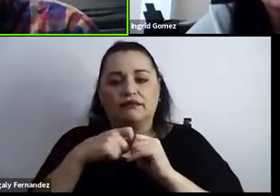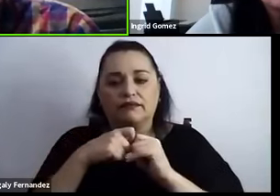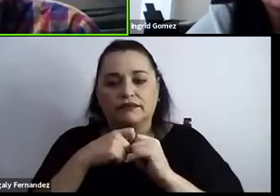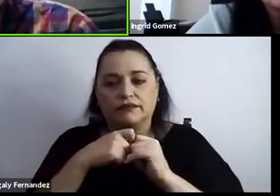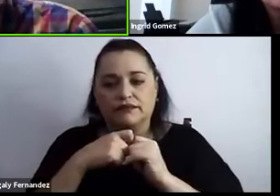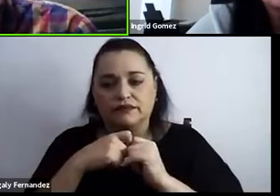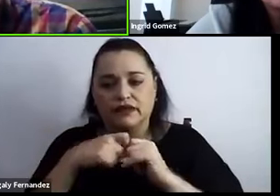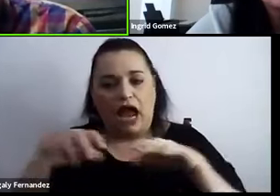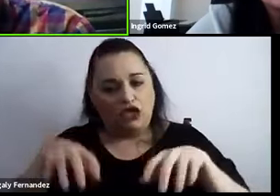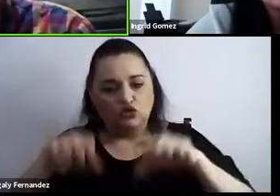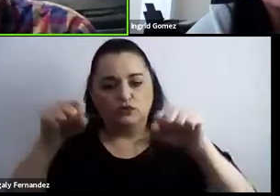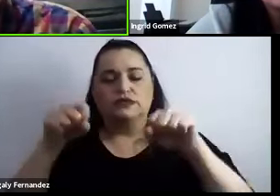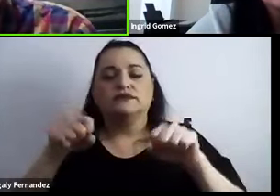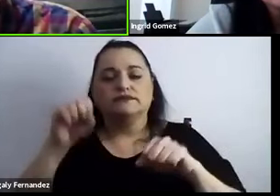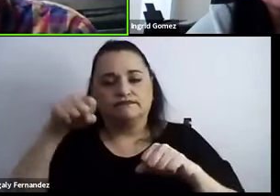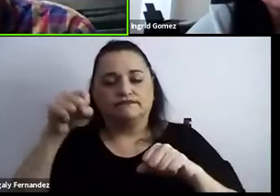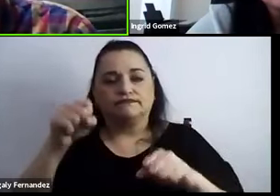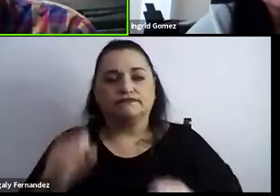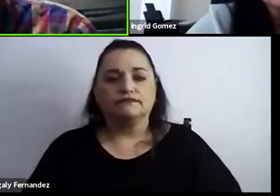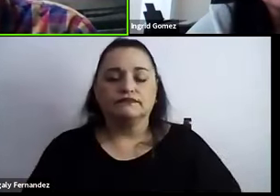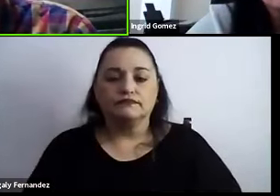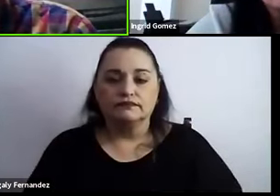que asumir.